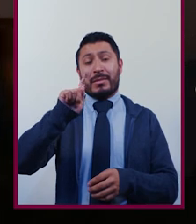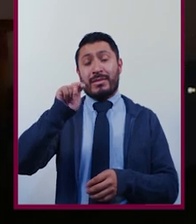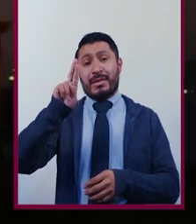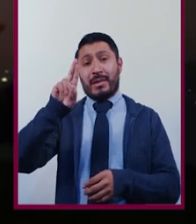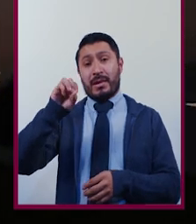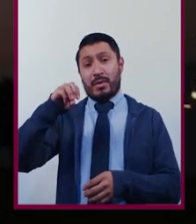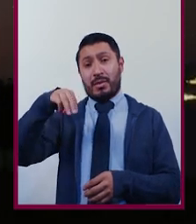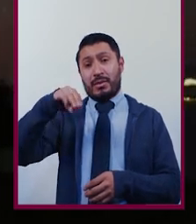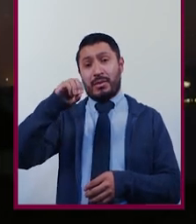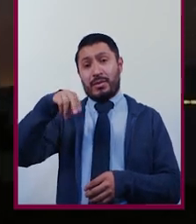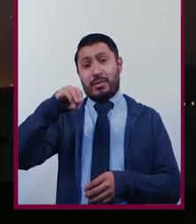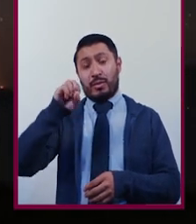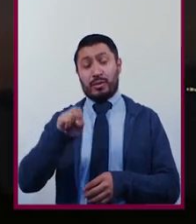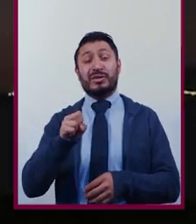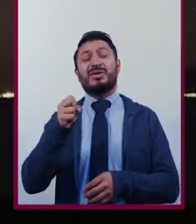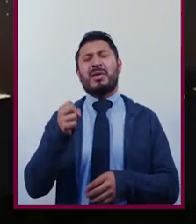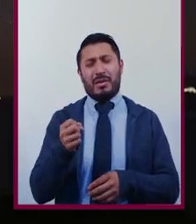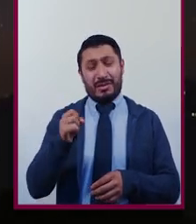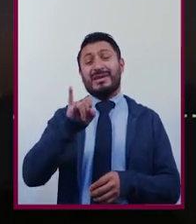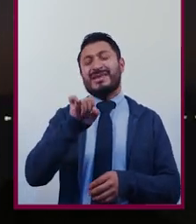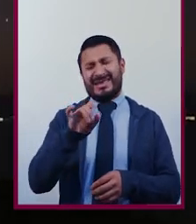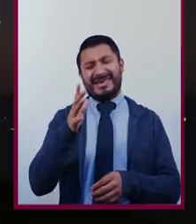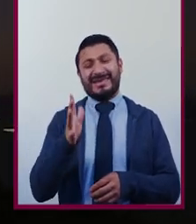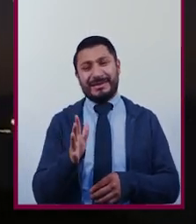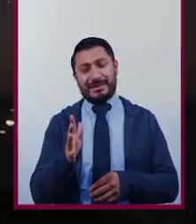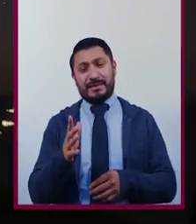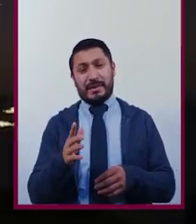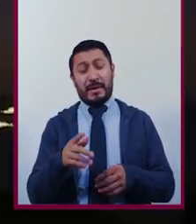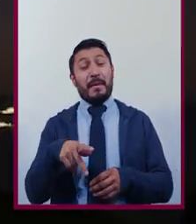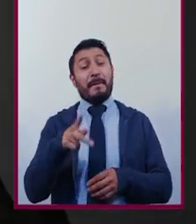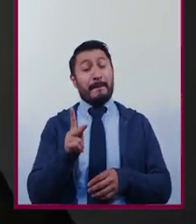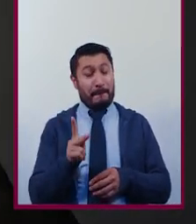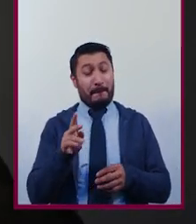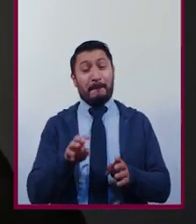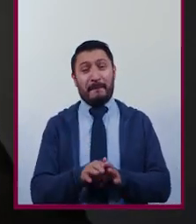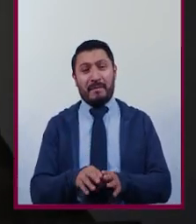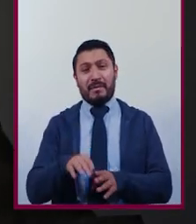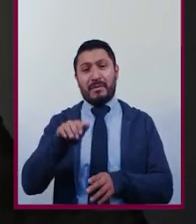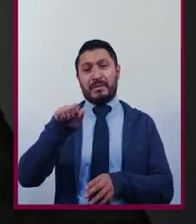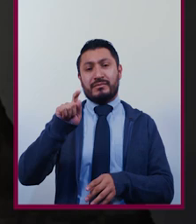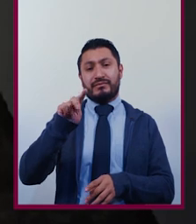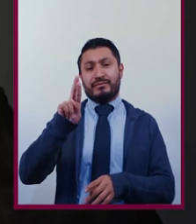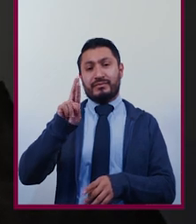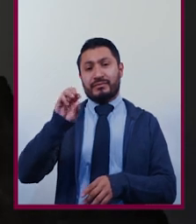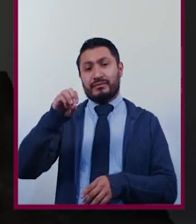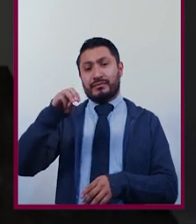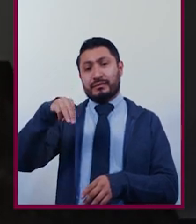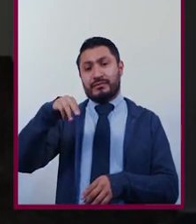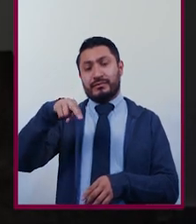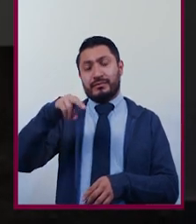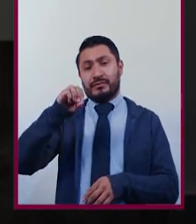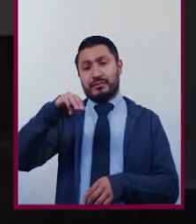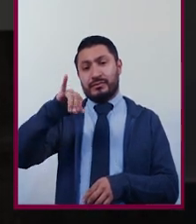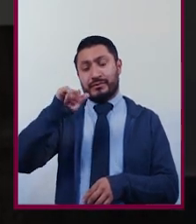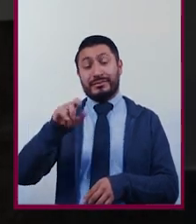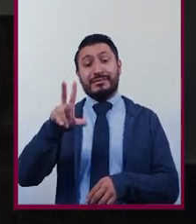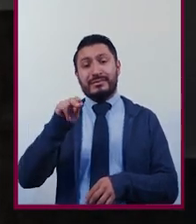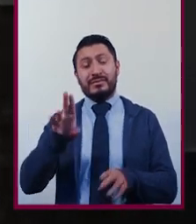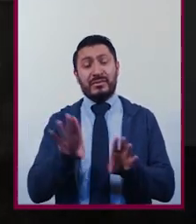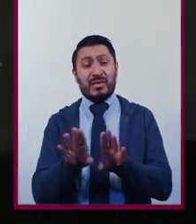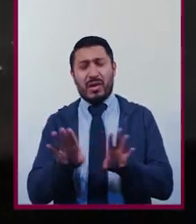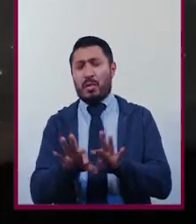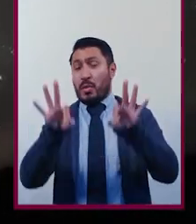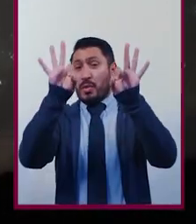Pues, en un sentido amplio, sí. No obstante, la astronomía no comenzará a desarrollarse en estricta